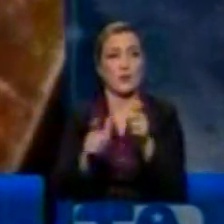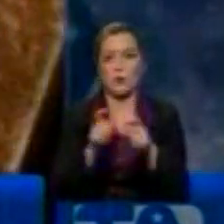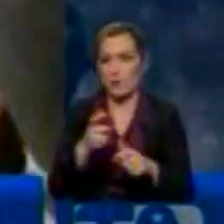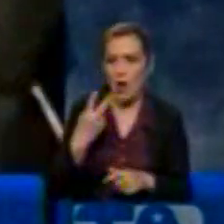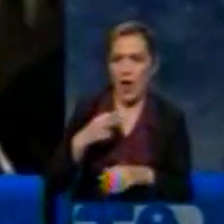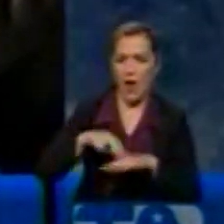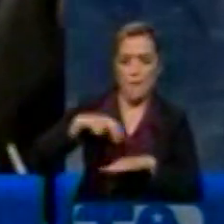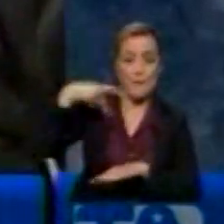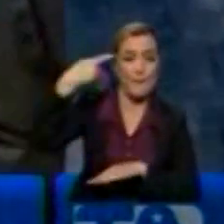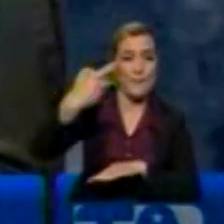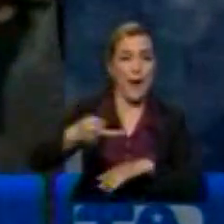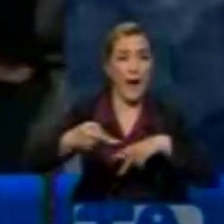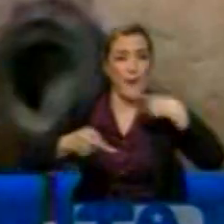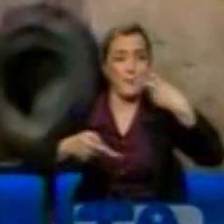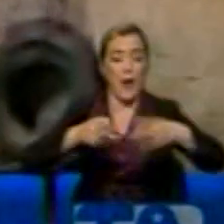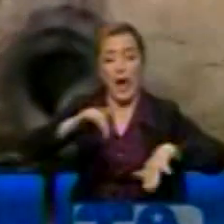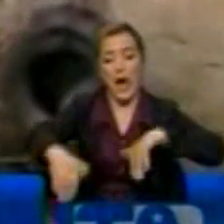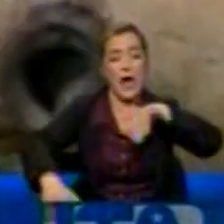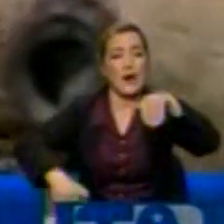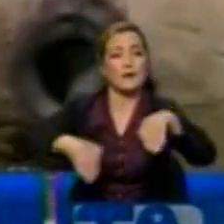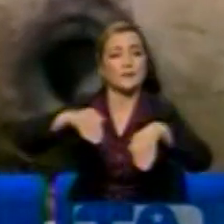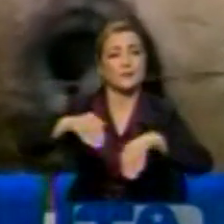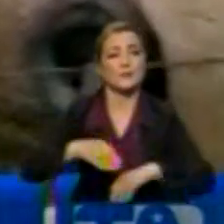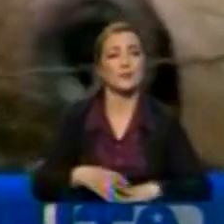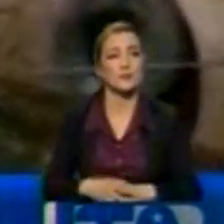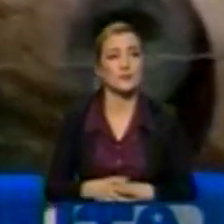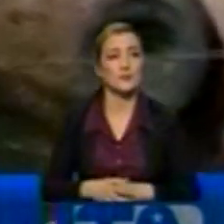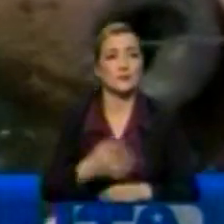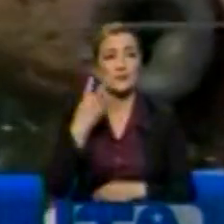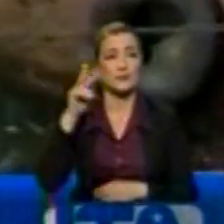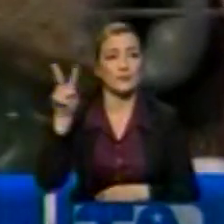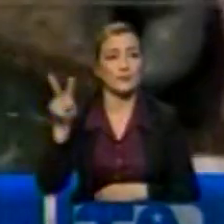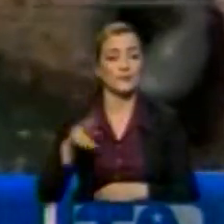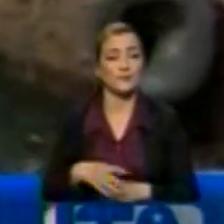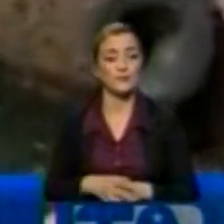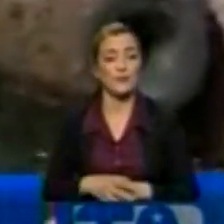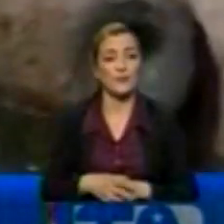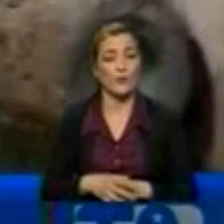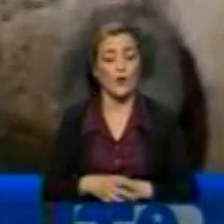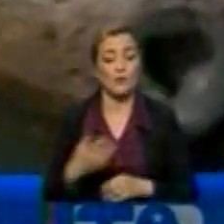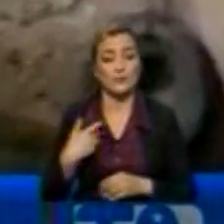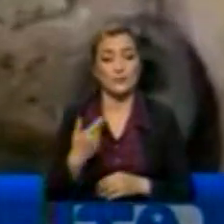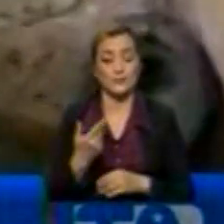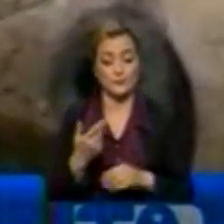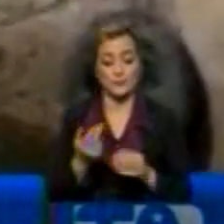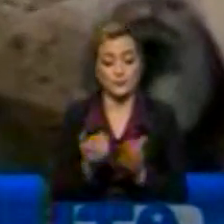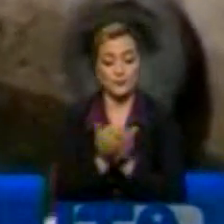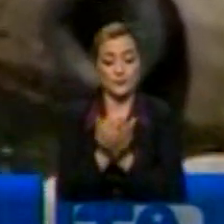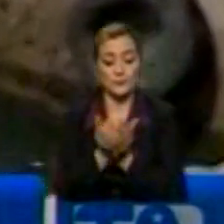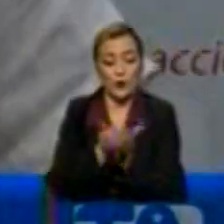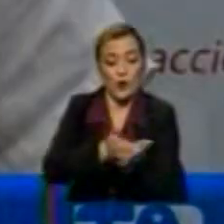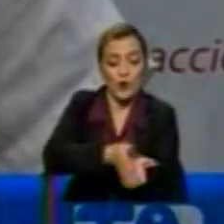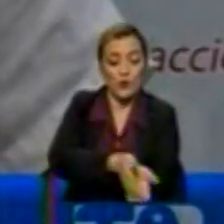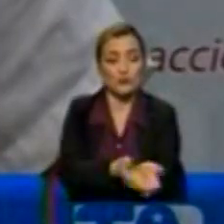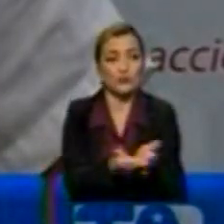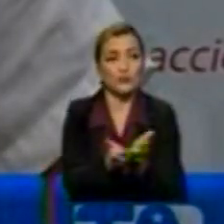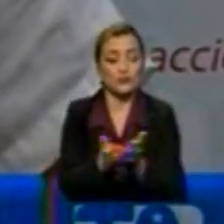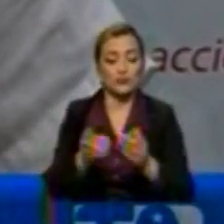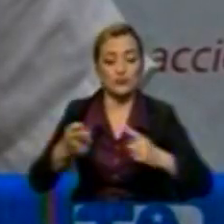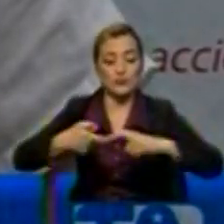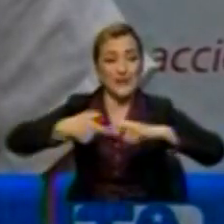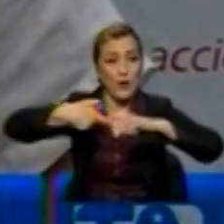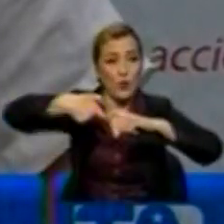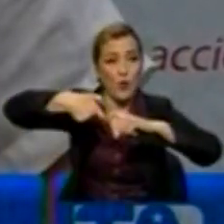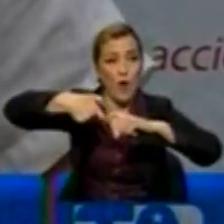mar, virando la barcaza. Como consecuencia de este percance, se hundieron la gabarra, el contenedor y la grúa. El COE se ha